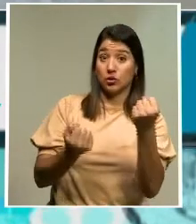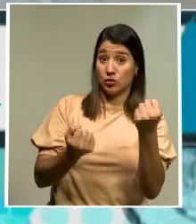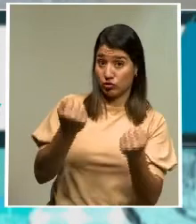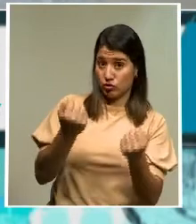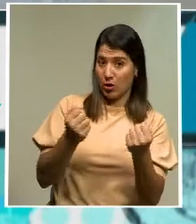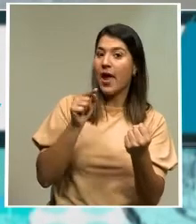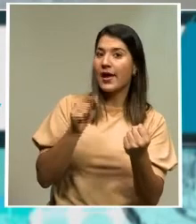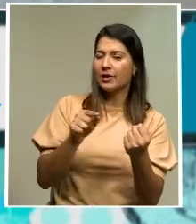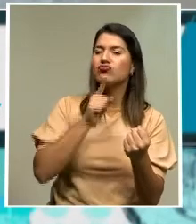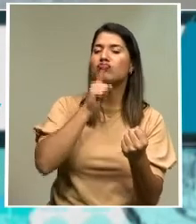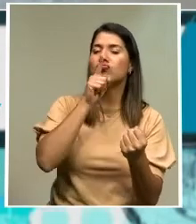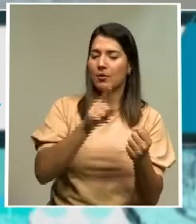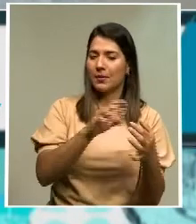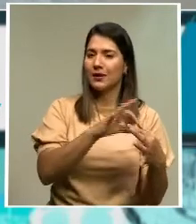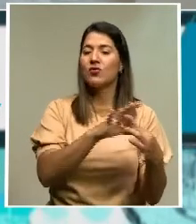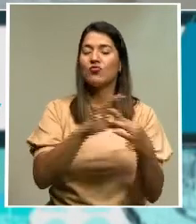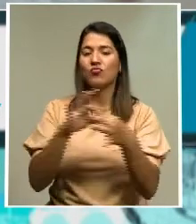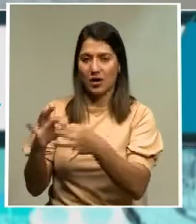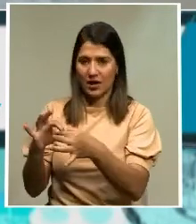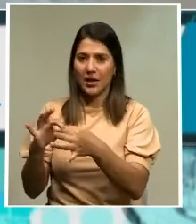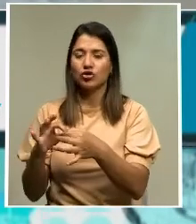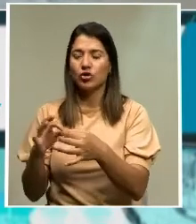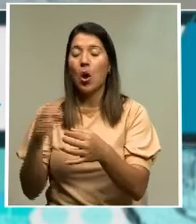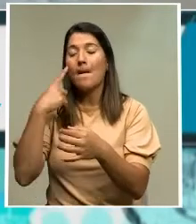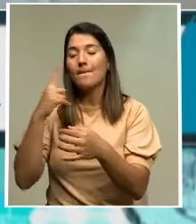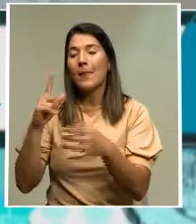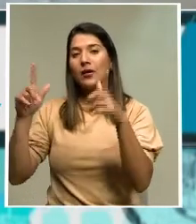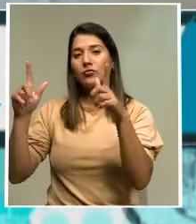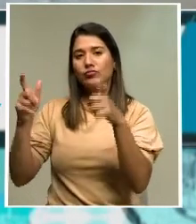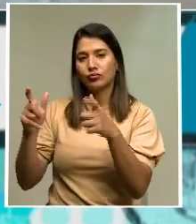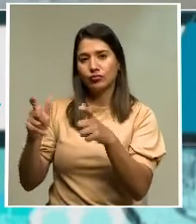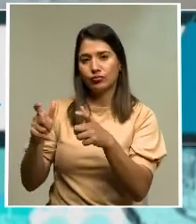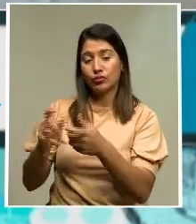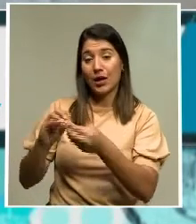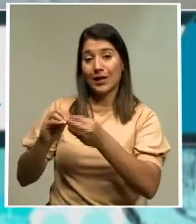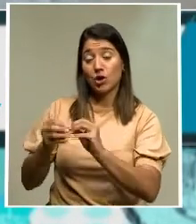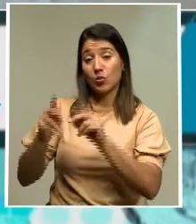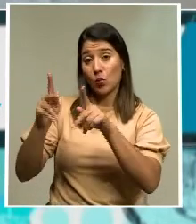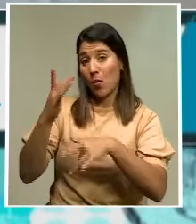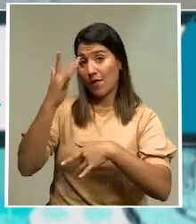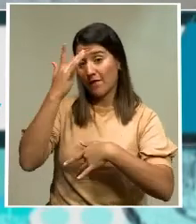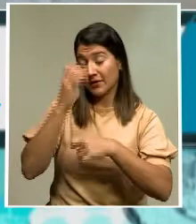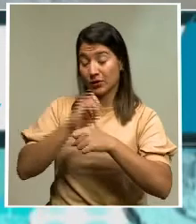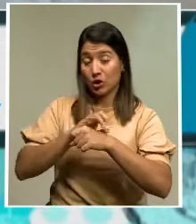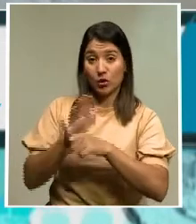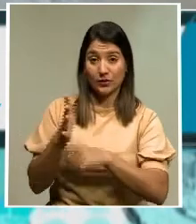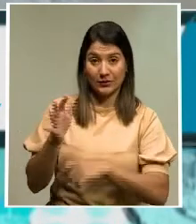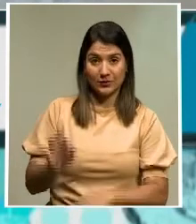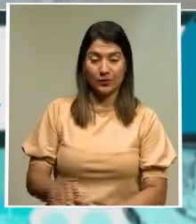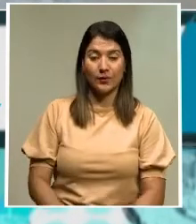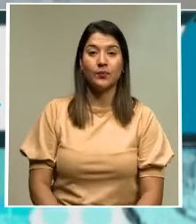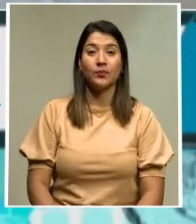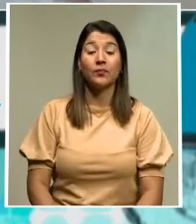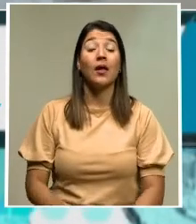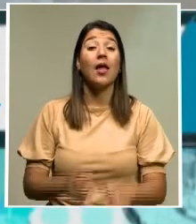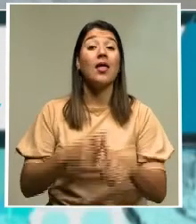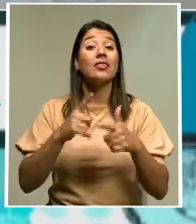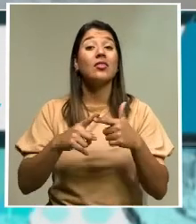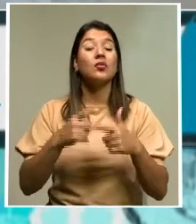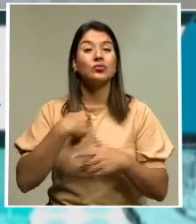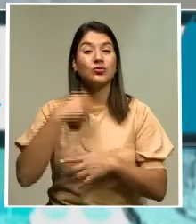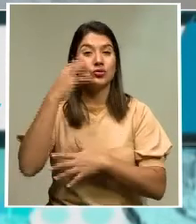una incidencia muy clara en la disminución de los casos de contagio. Entonces creo